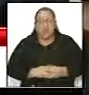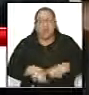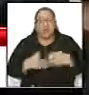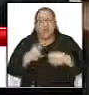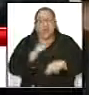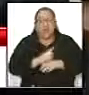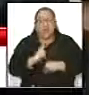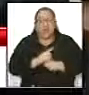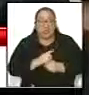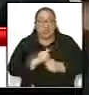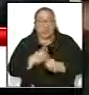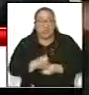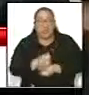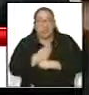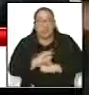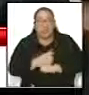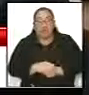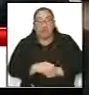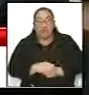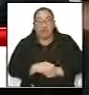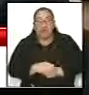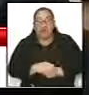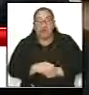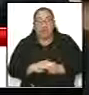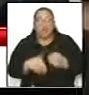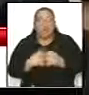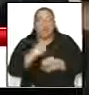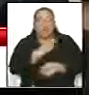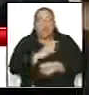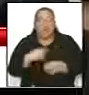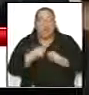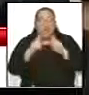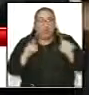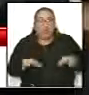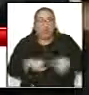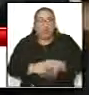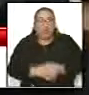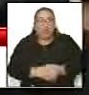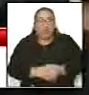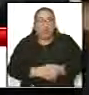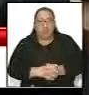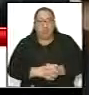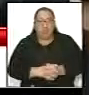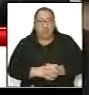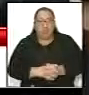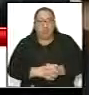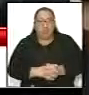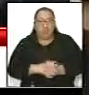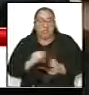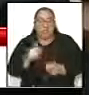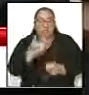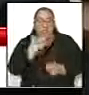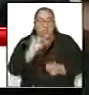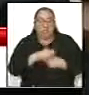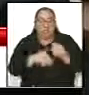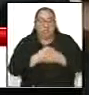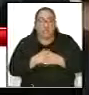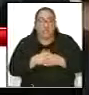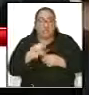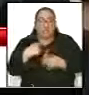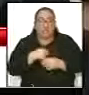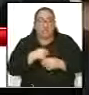desarrollar rápidamente lo que es el Estado digital. Asimismo, mejorar todos